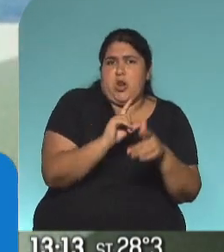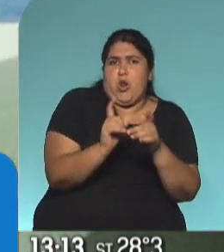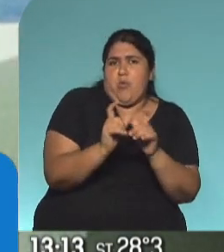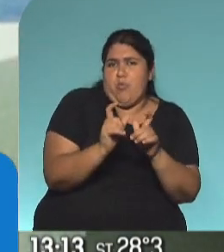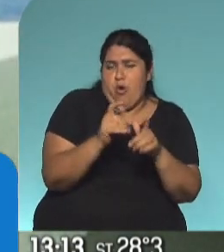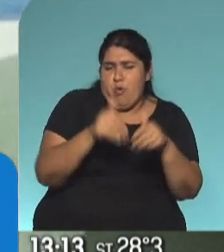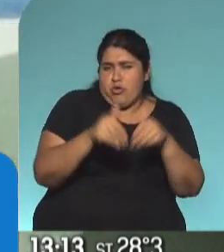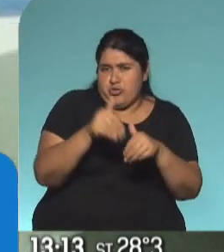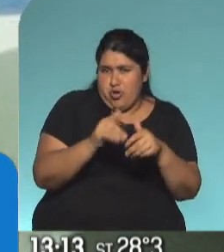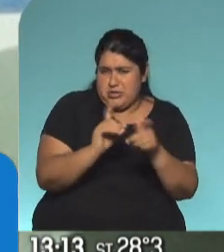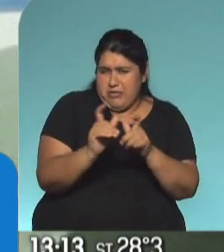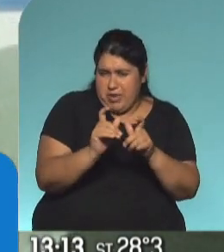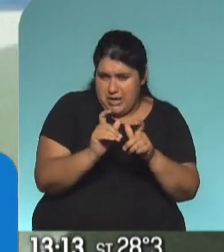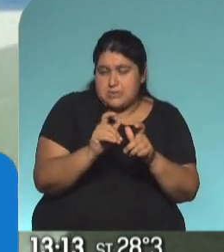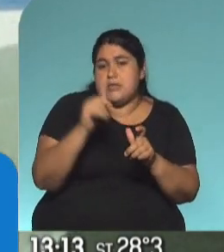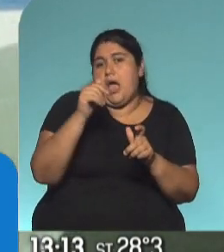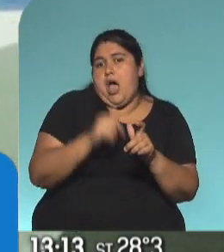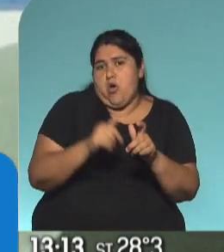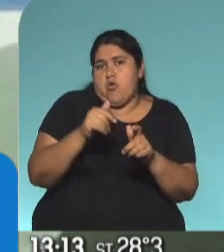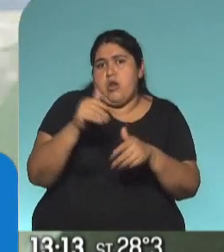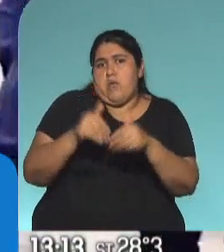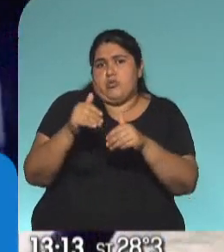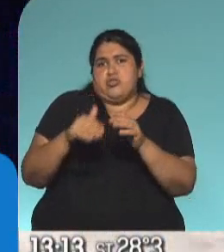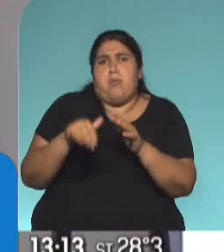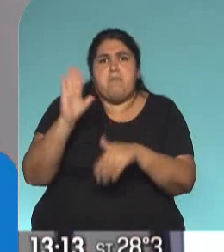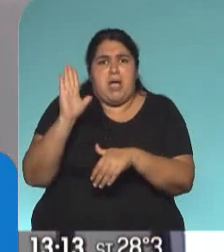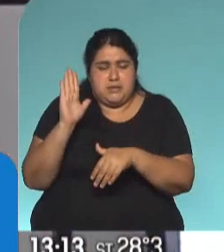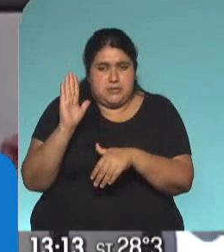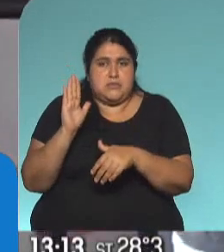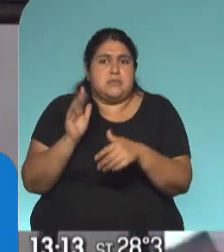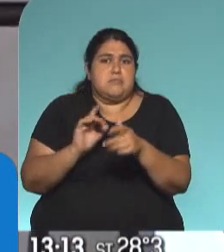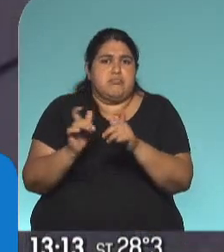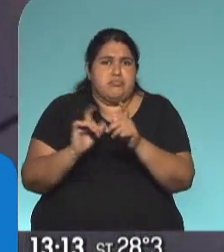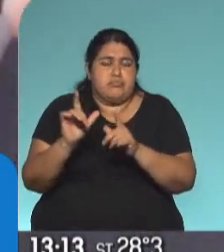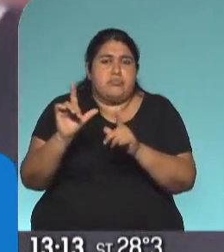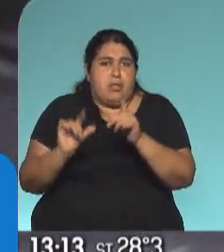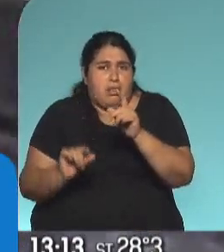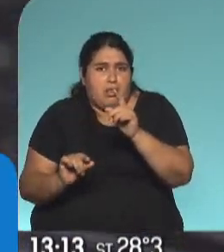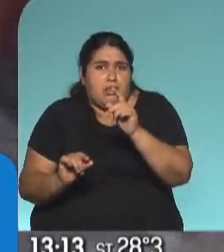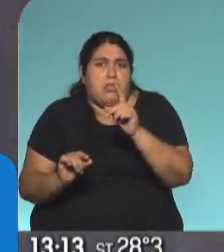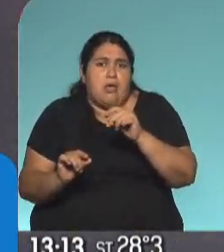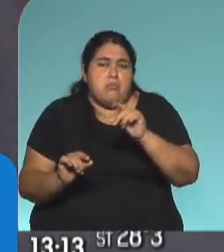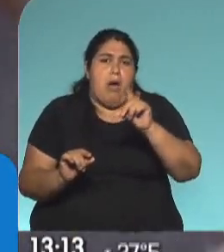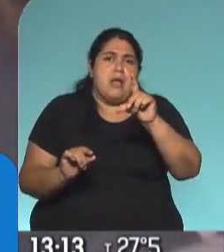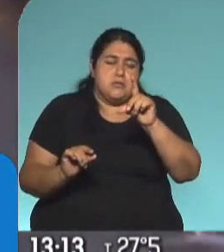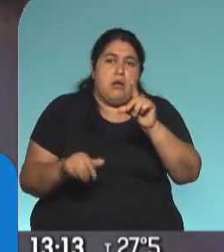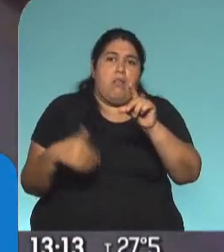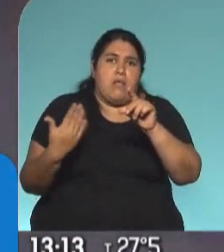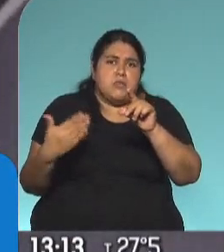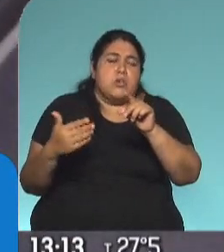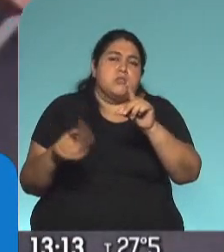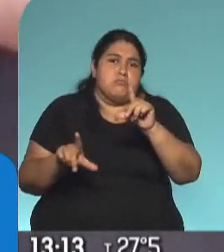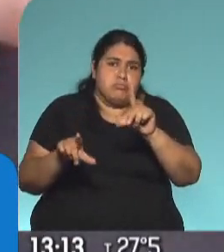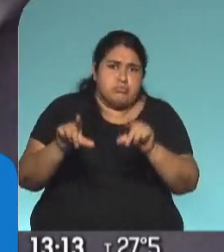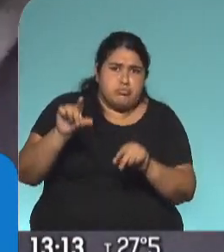se ensanchó un poquito más. De hecho, se dio vuelta. Se dio vuelta, llegó a darse vuelta. Y aparecen también